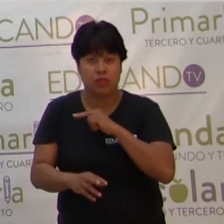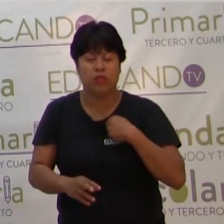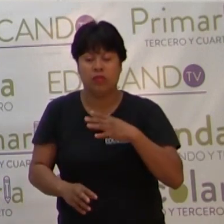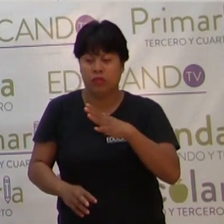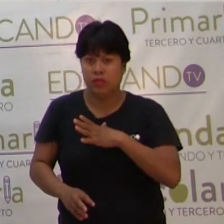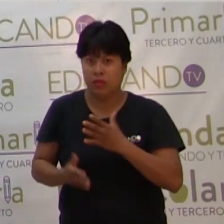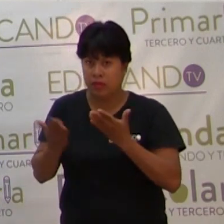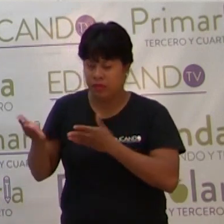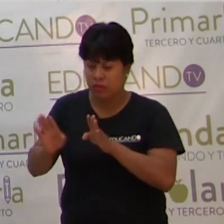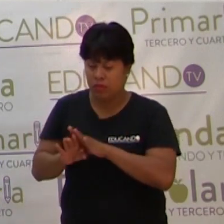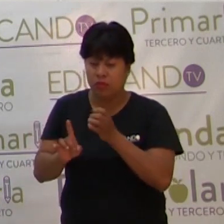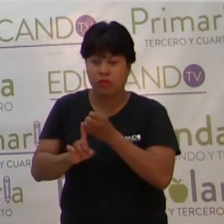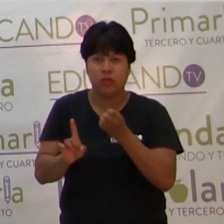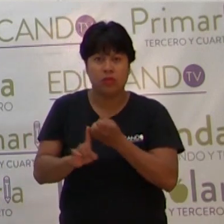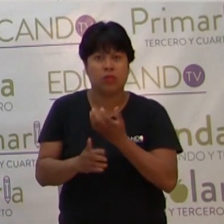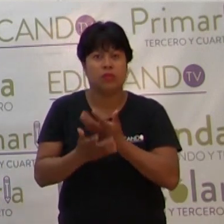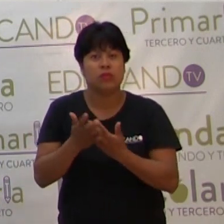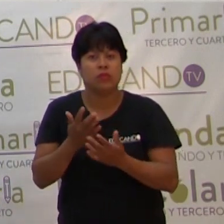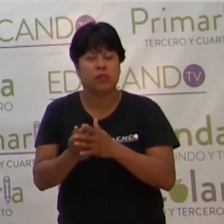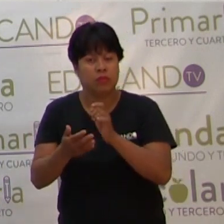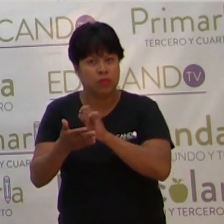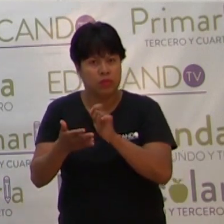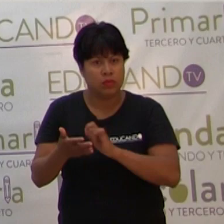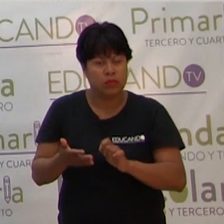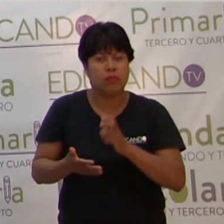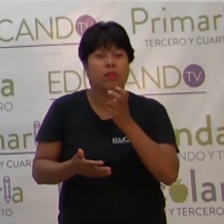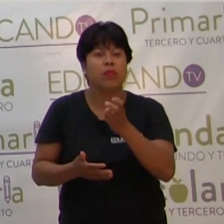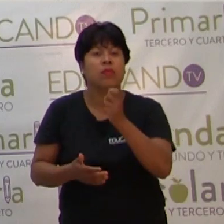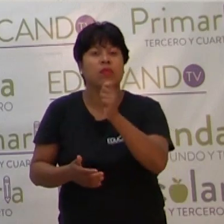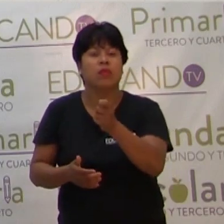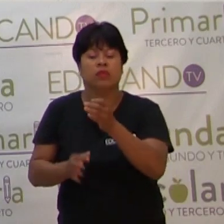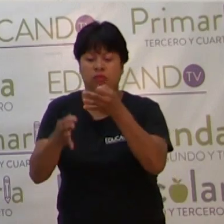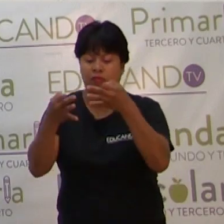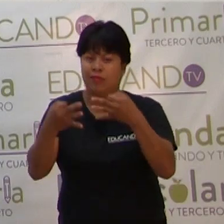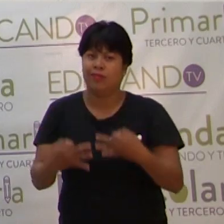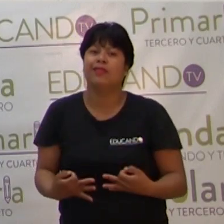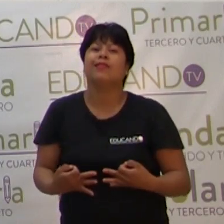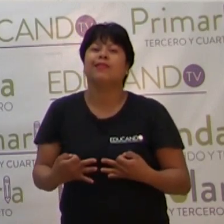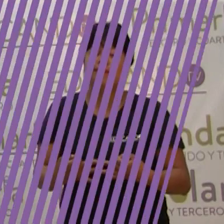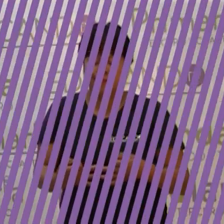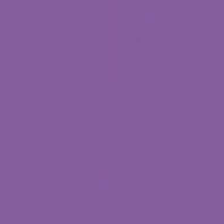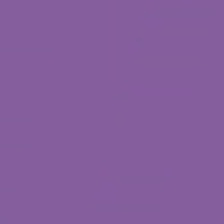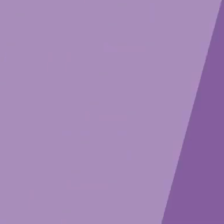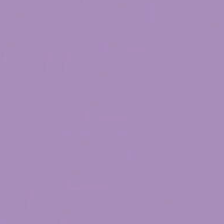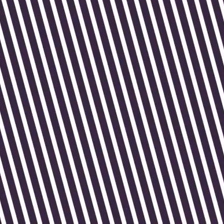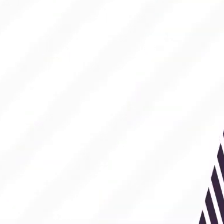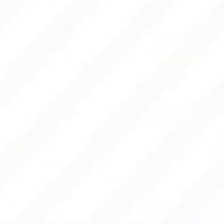y este orden en que se realizaron las operaciones es el correcto. Es 12.